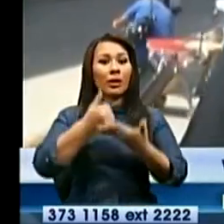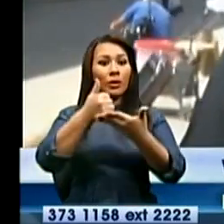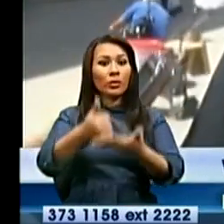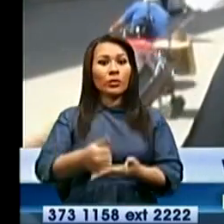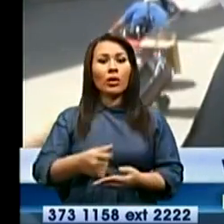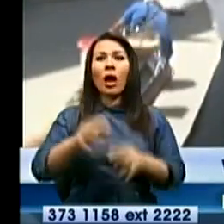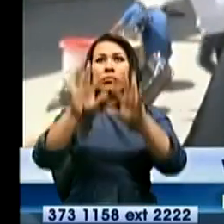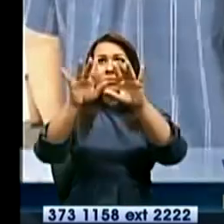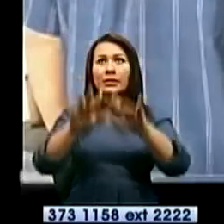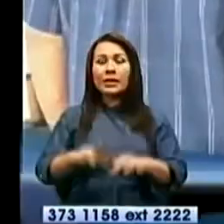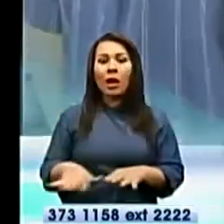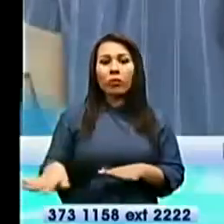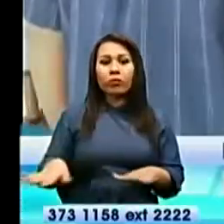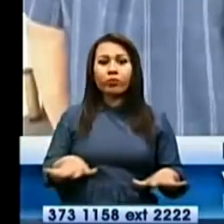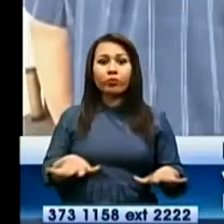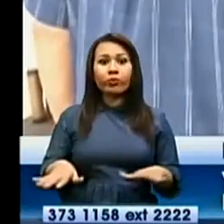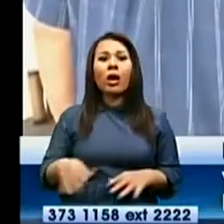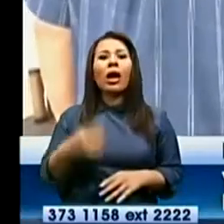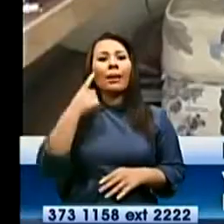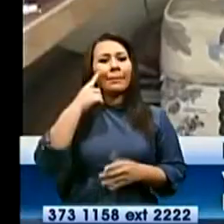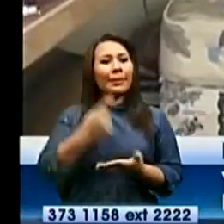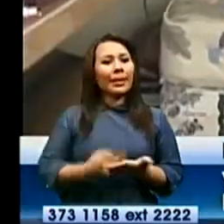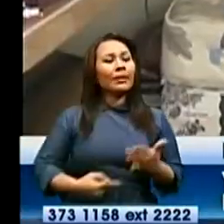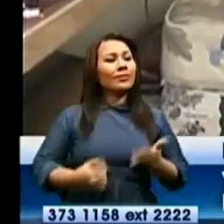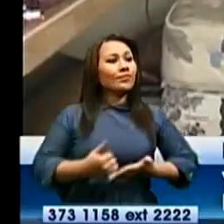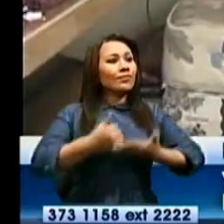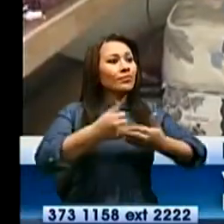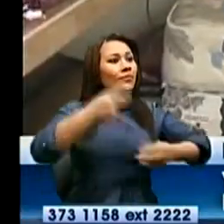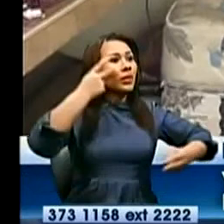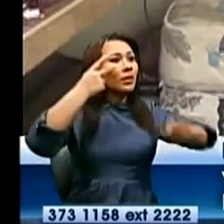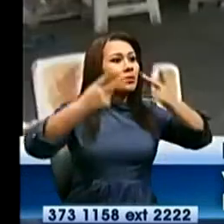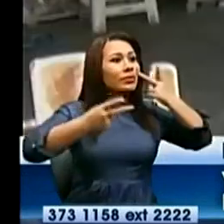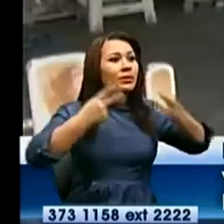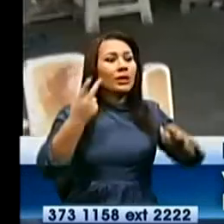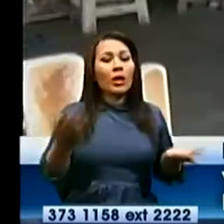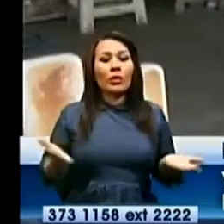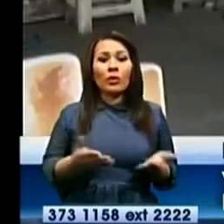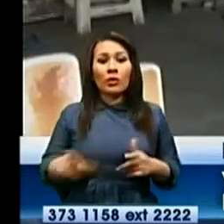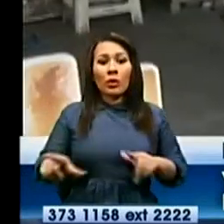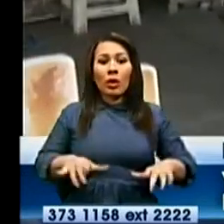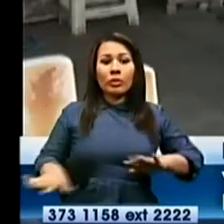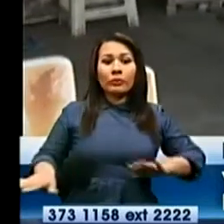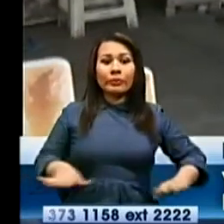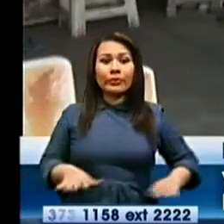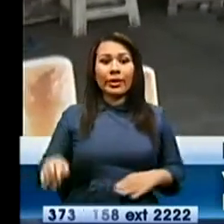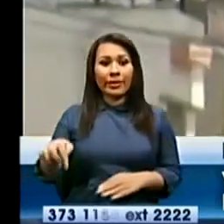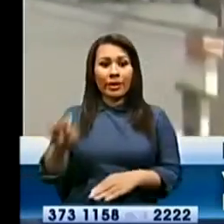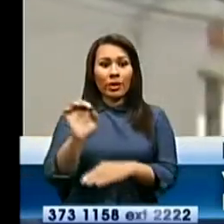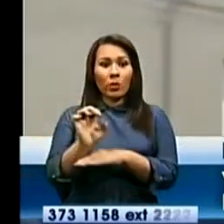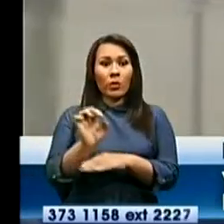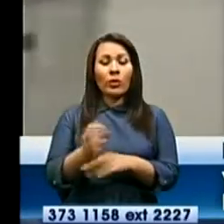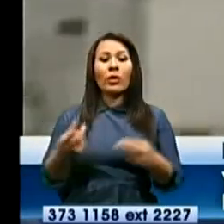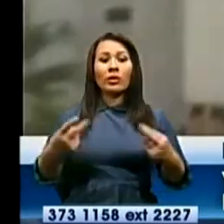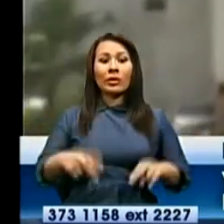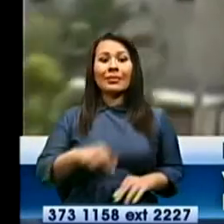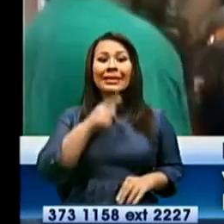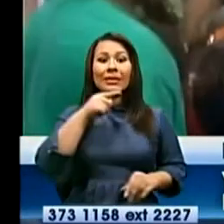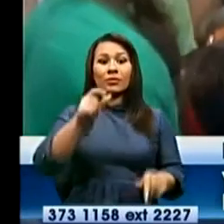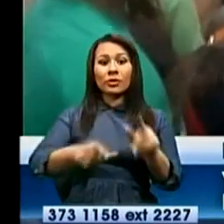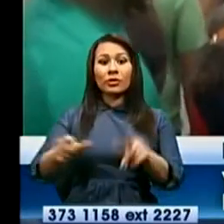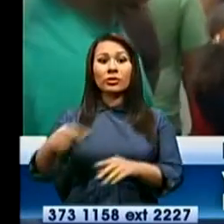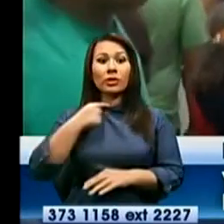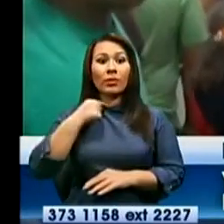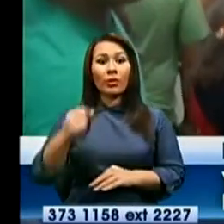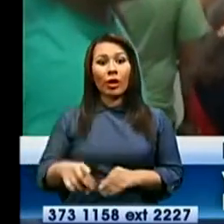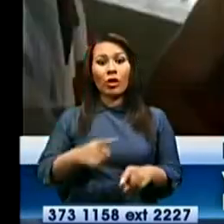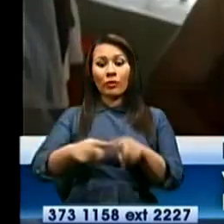del riesgo de UNASUR. Luego del recorrido analizarán la situación actual en las diferentes zonas de desastre del Ecuador, mientras los damnificados aún